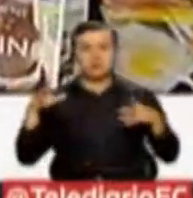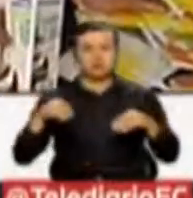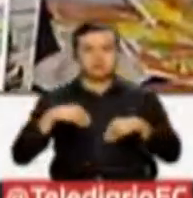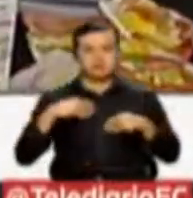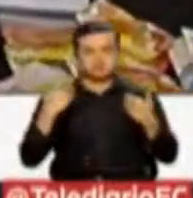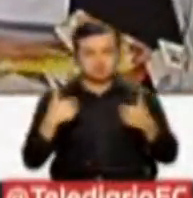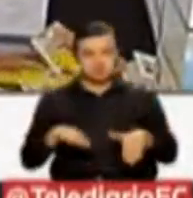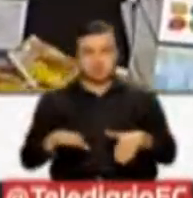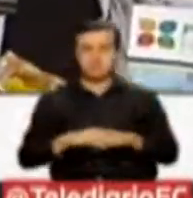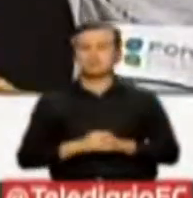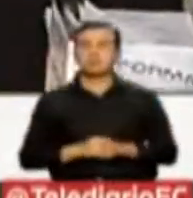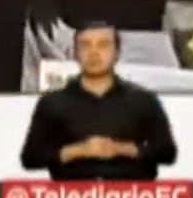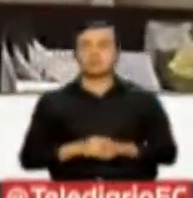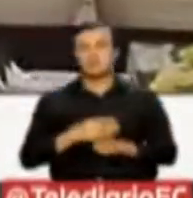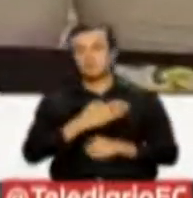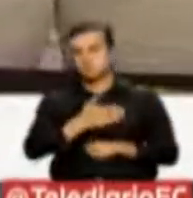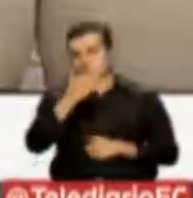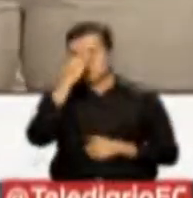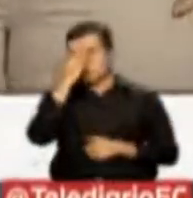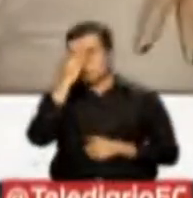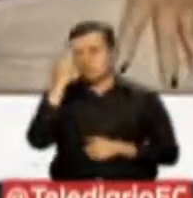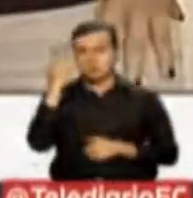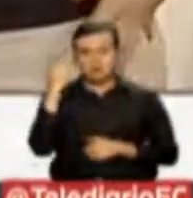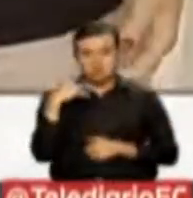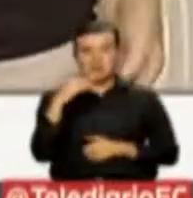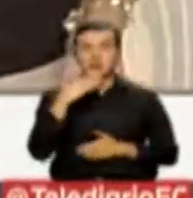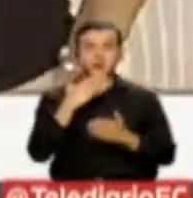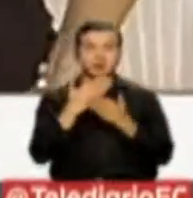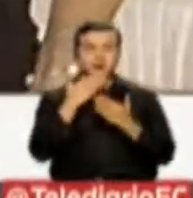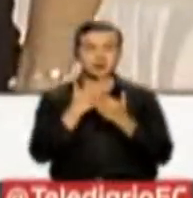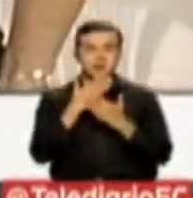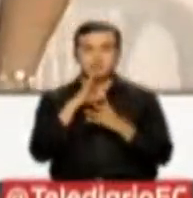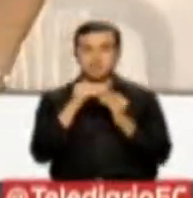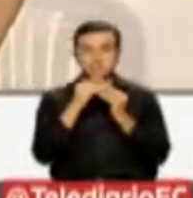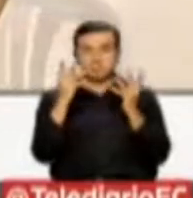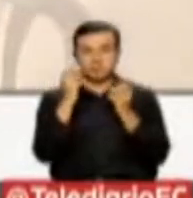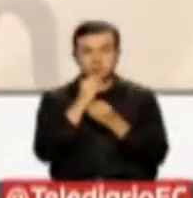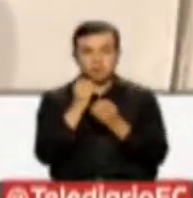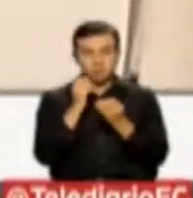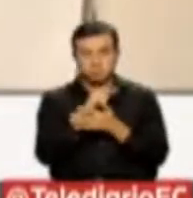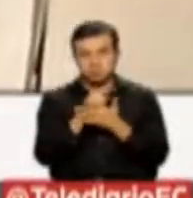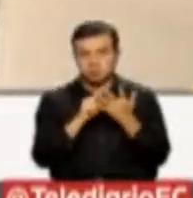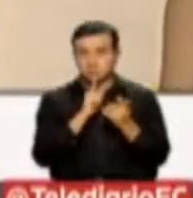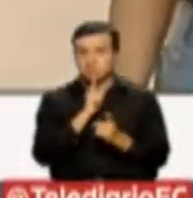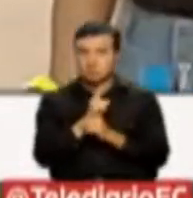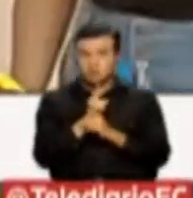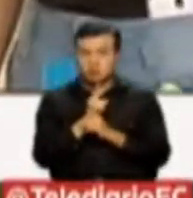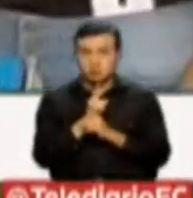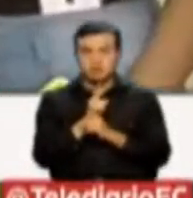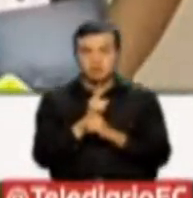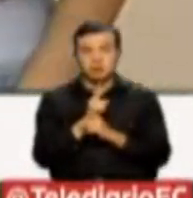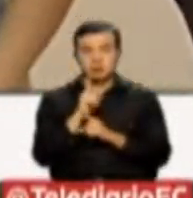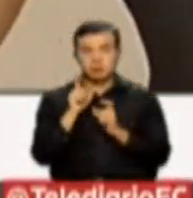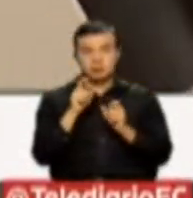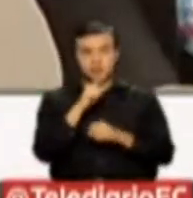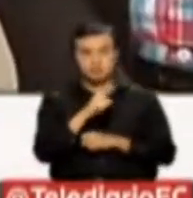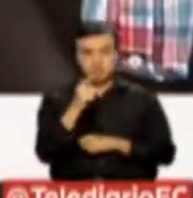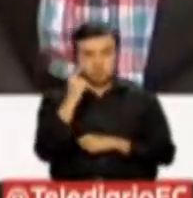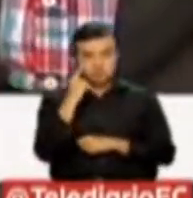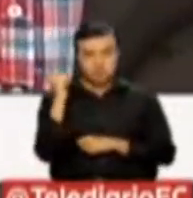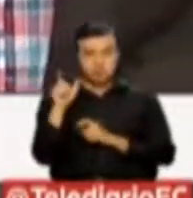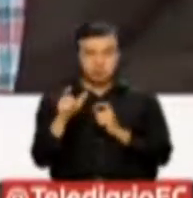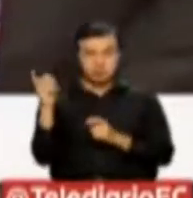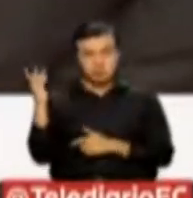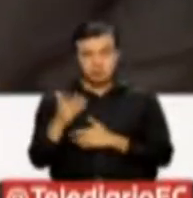tu cupo. Perfecto, ya lo saben, hasta ese entonces muchísimas gracias por tan valiosa información. Hasta ese momento usted puede